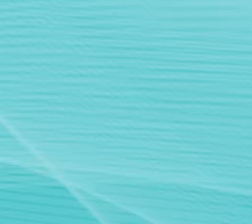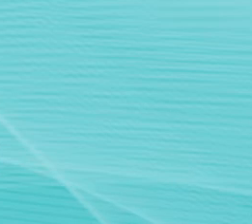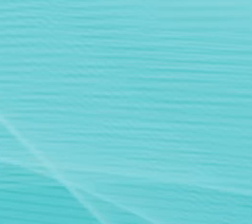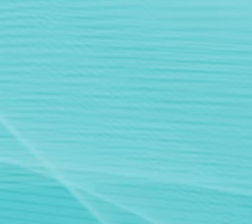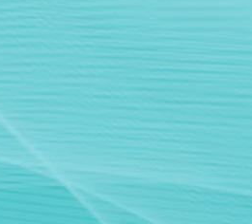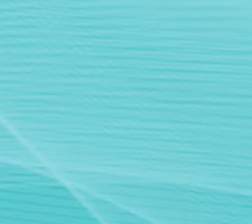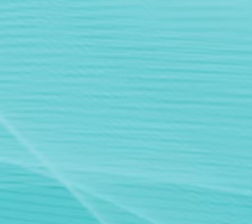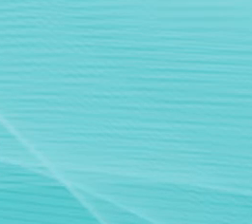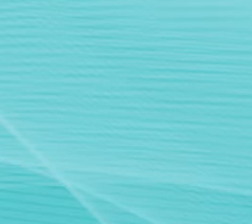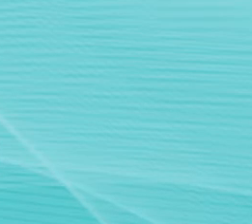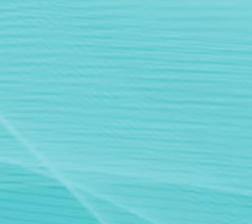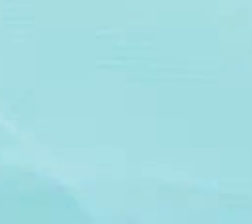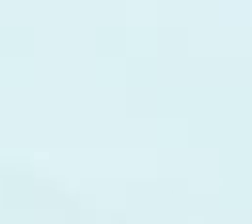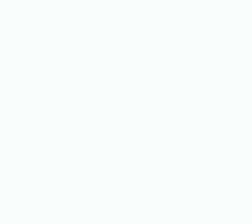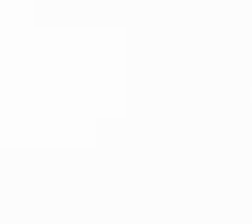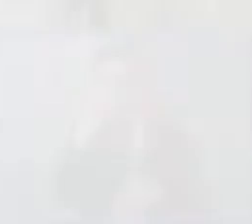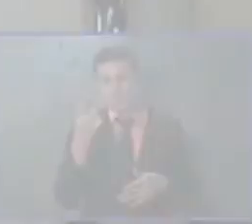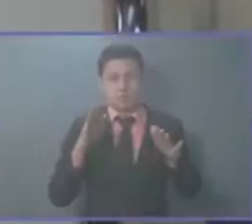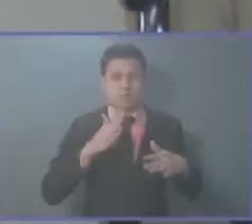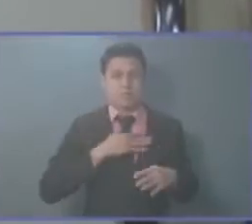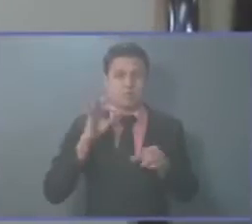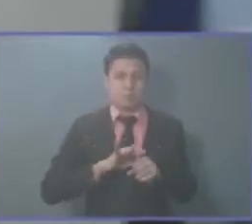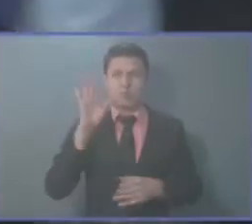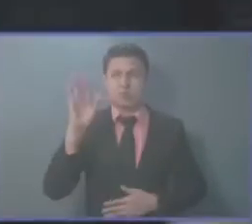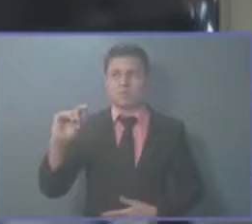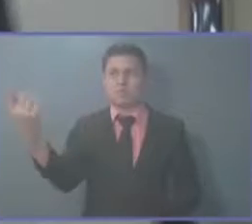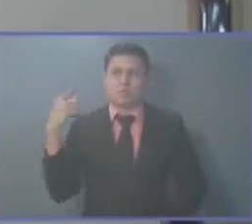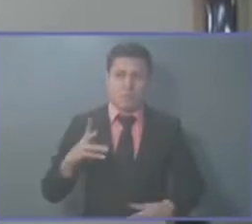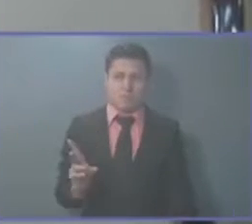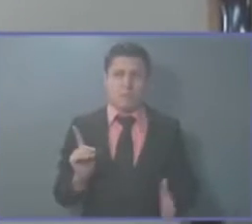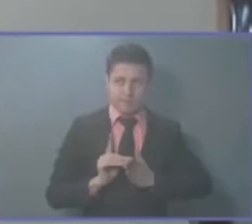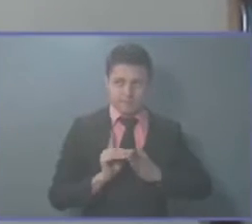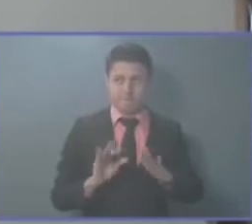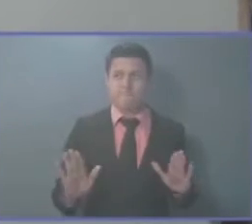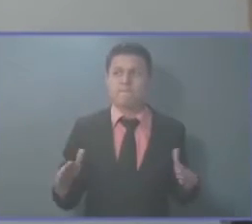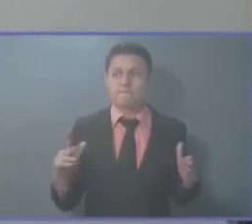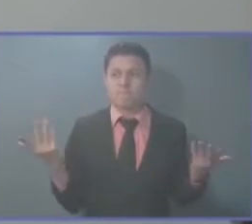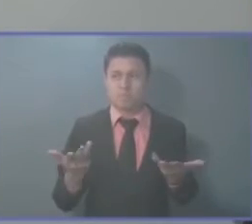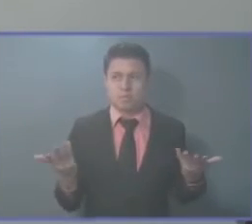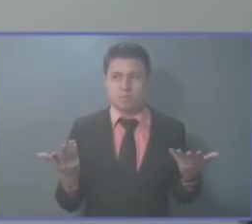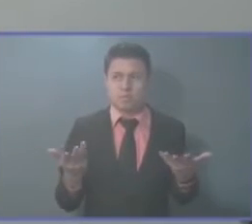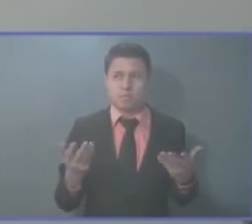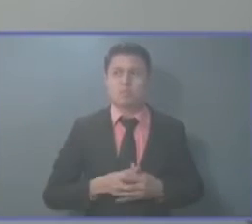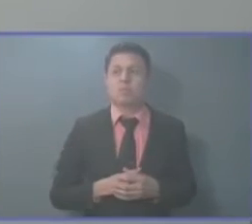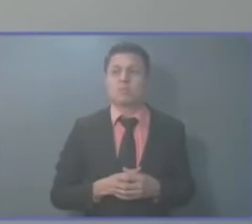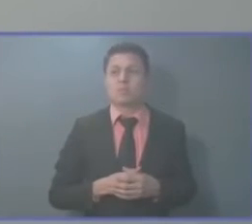población que sufría los embates de la naturaleza. Compañero diputado, ¿por qué no hacemos estas